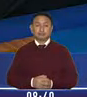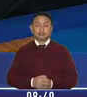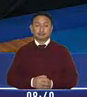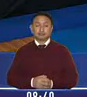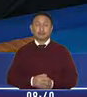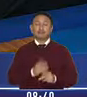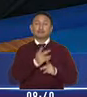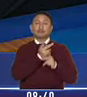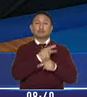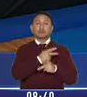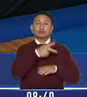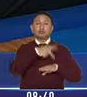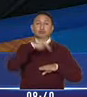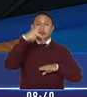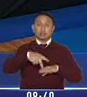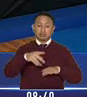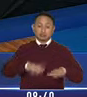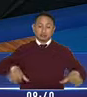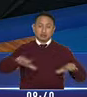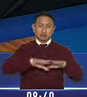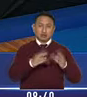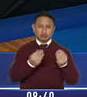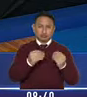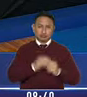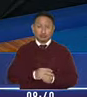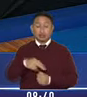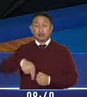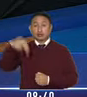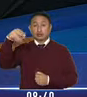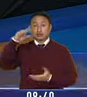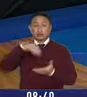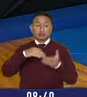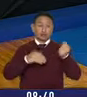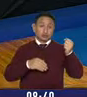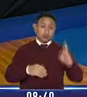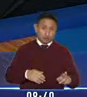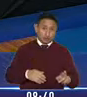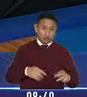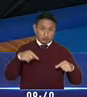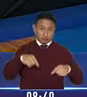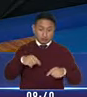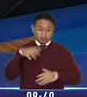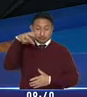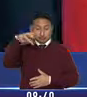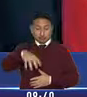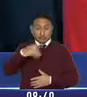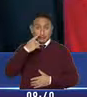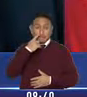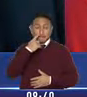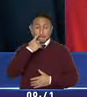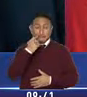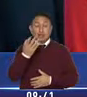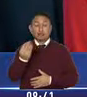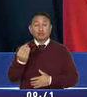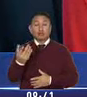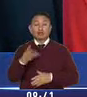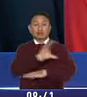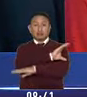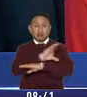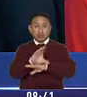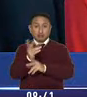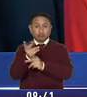producción. Pichincha es una zona productiva tanto en el norte, centro y sur de esta provincia, donde pues existen el gran